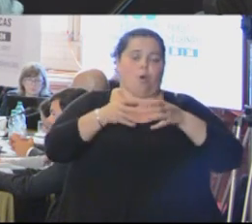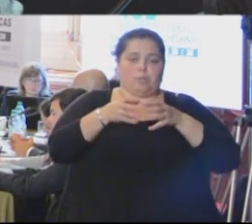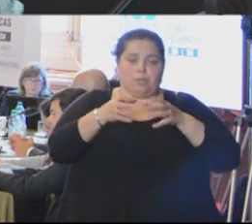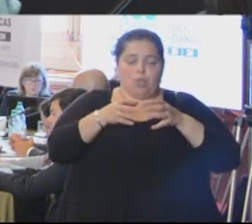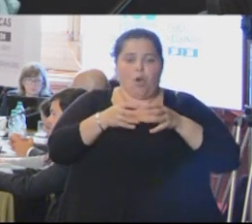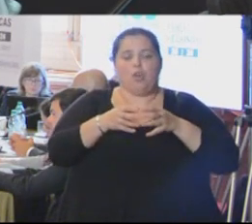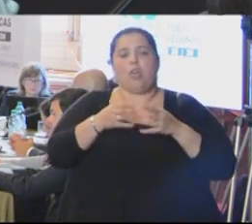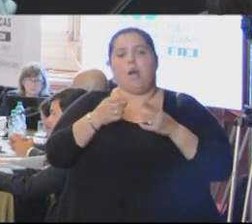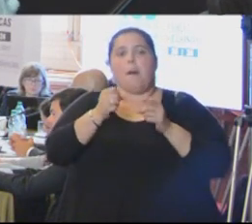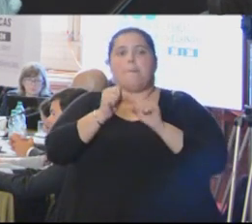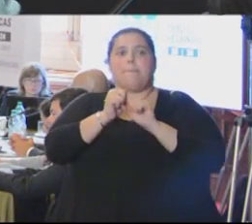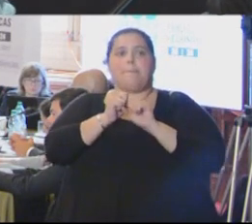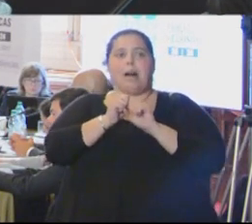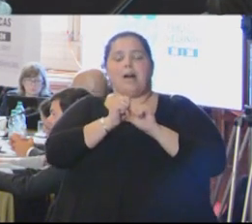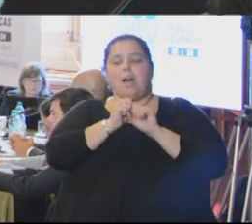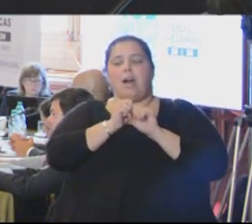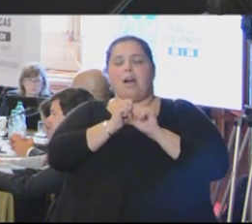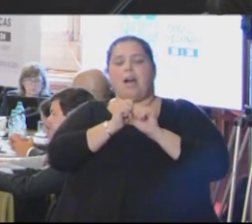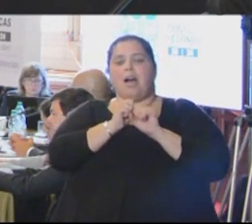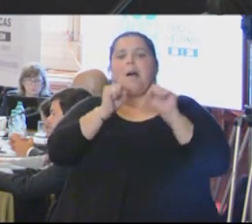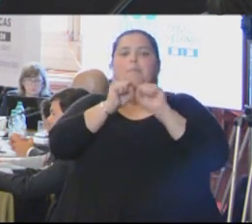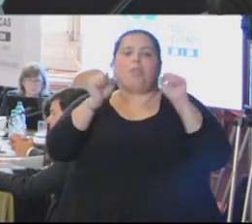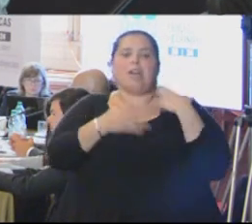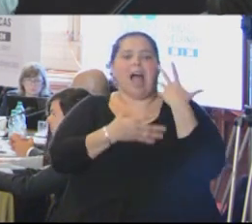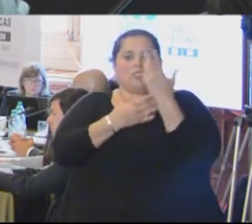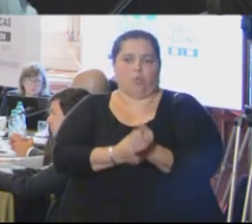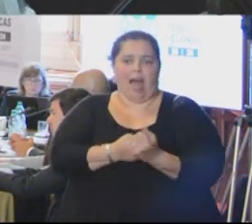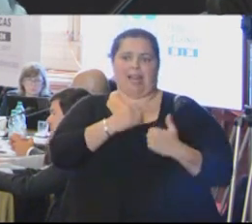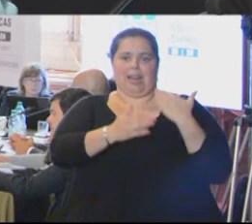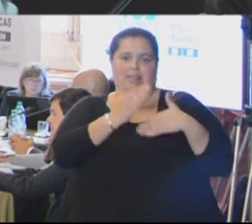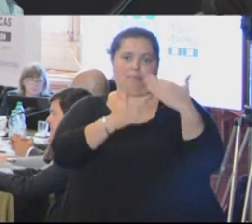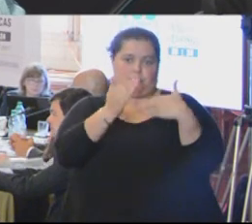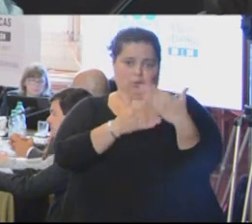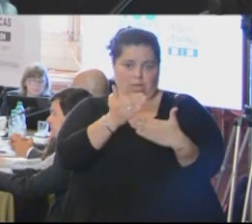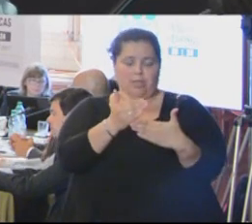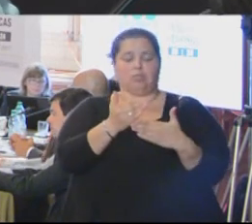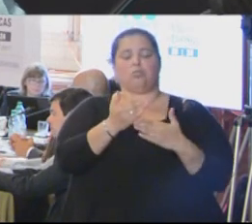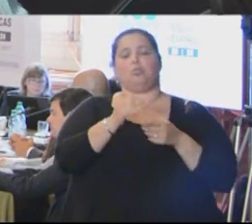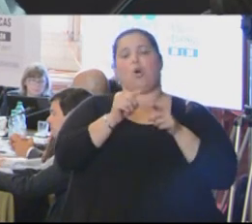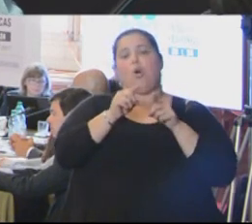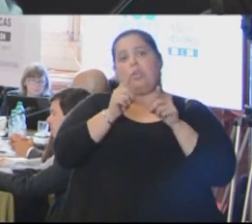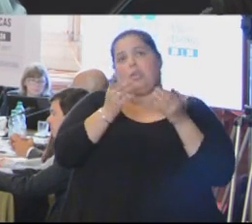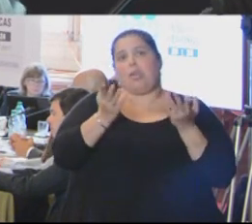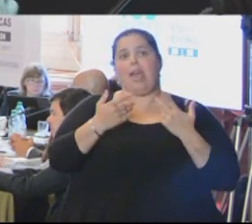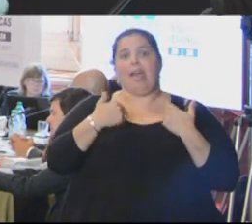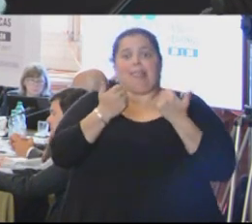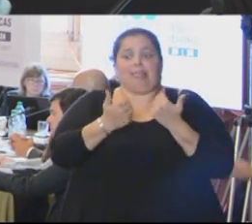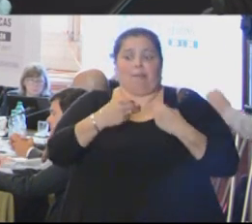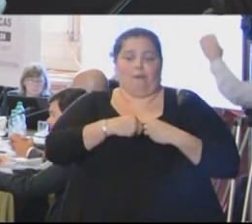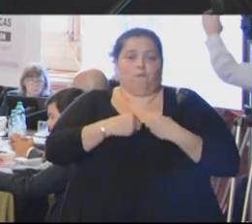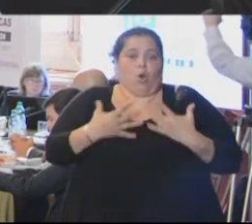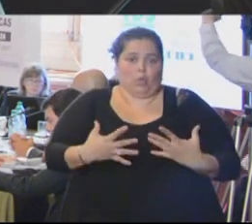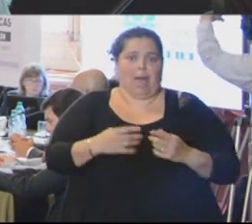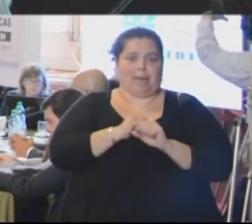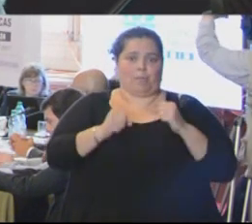para coadyuvar en ese proceso y que estamos en esa disponibilidad. Muchísimas